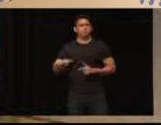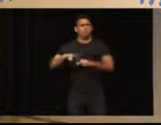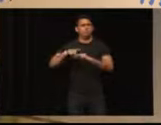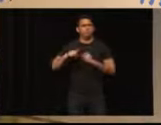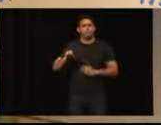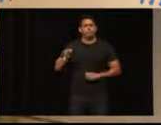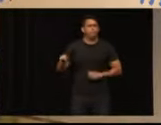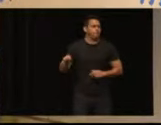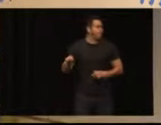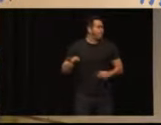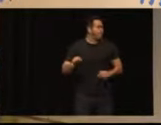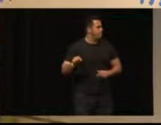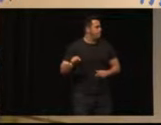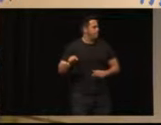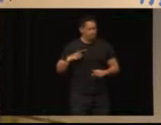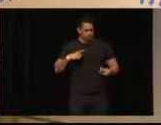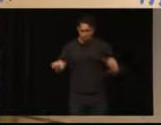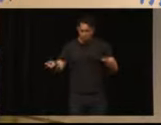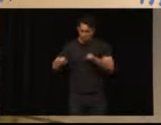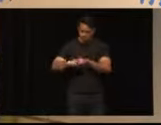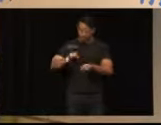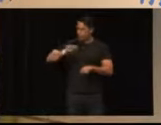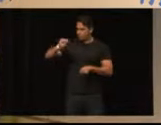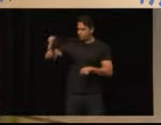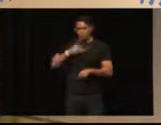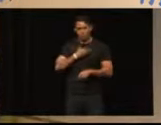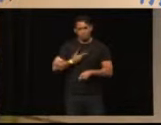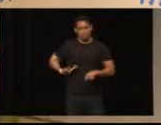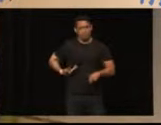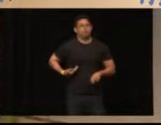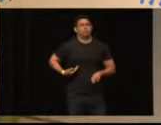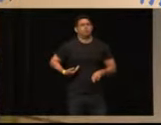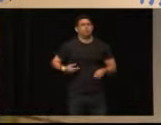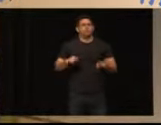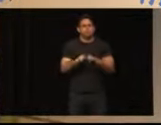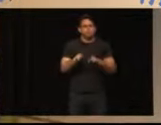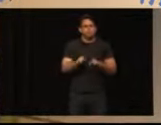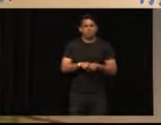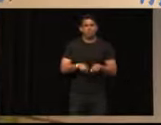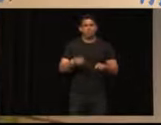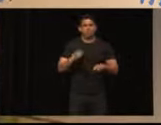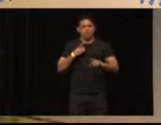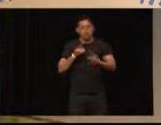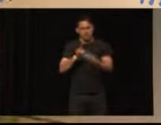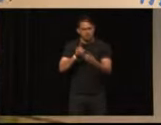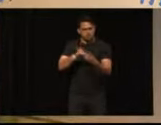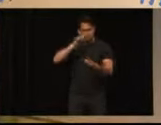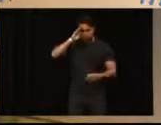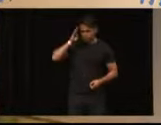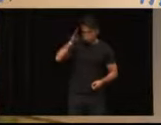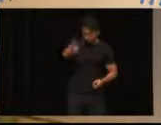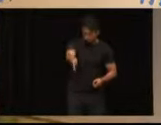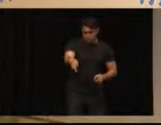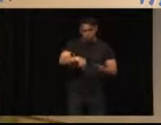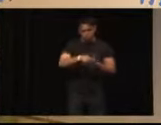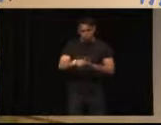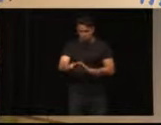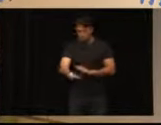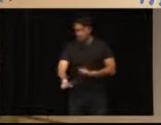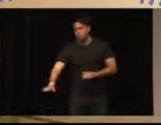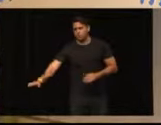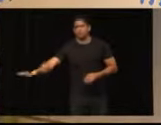través de la alianza con el poder público, con atención directa a